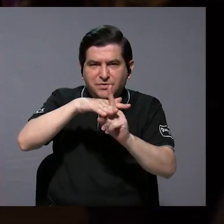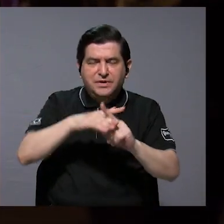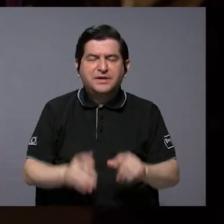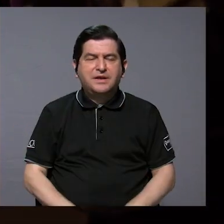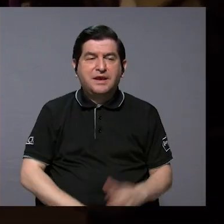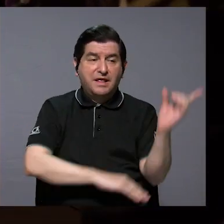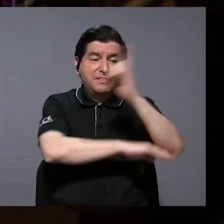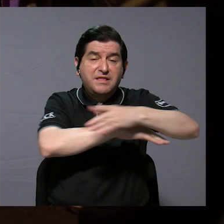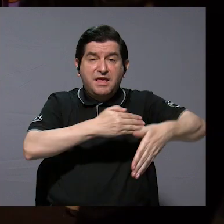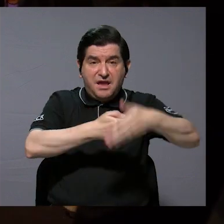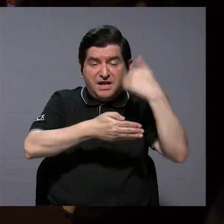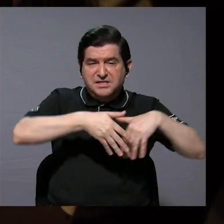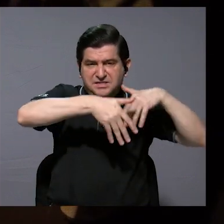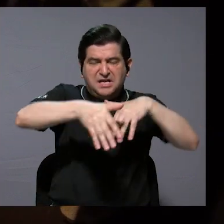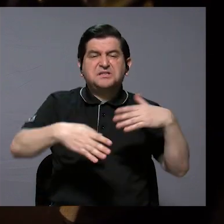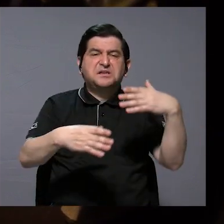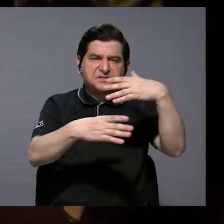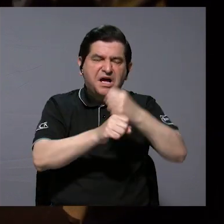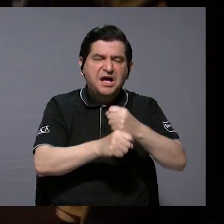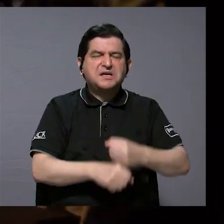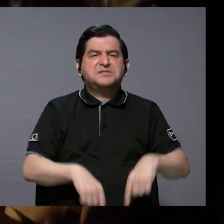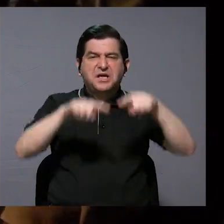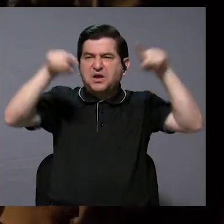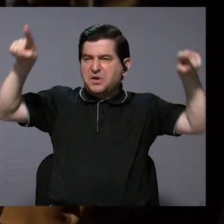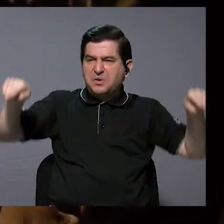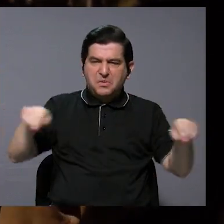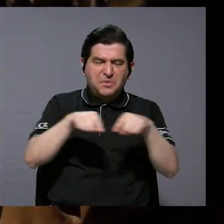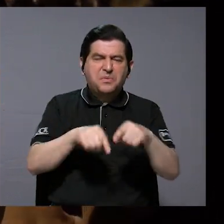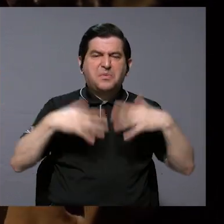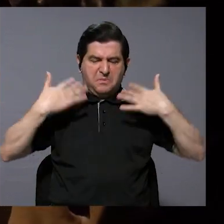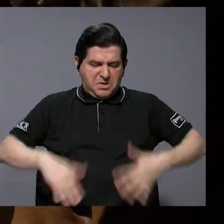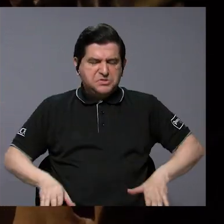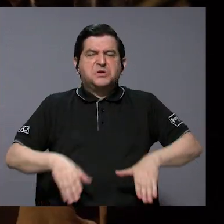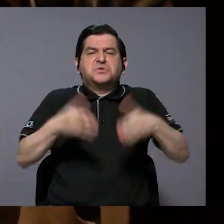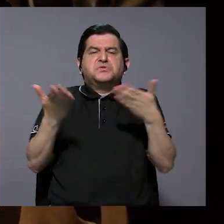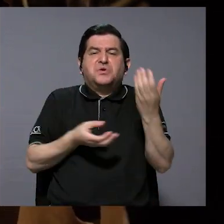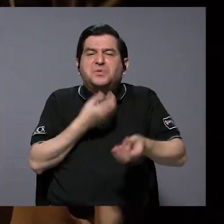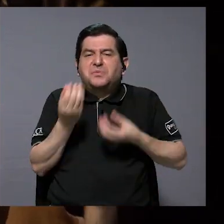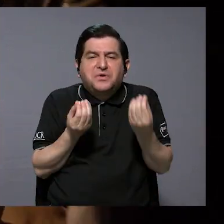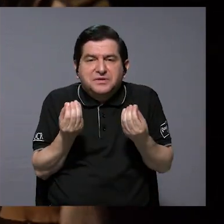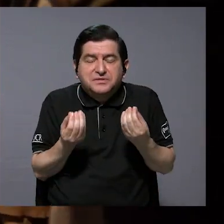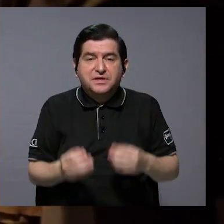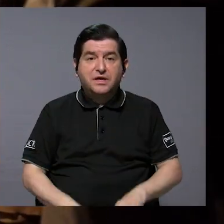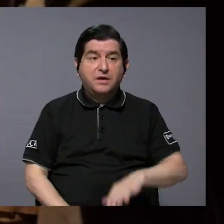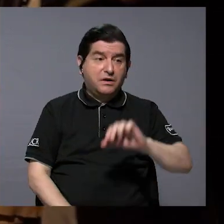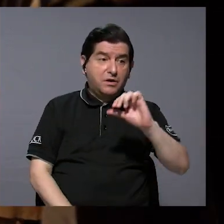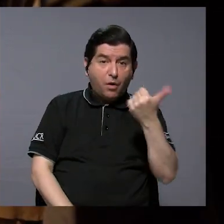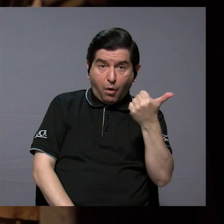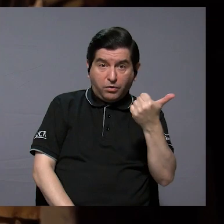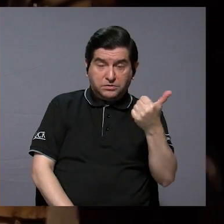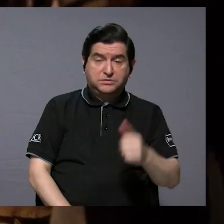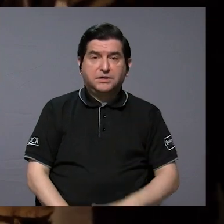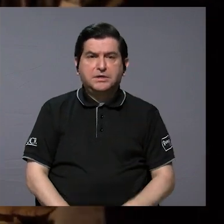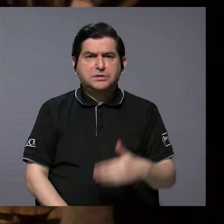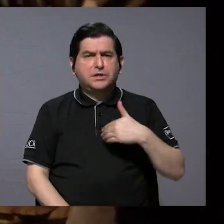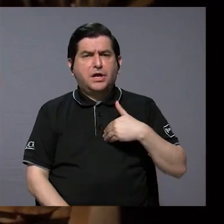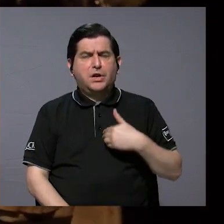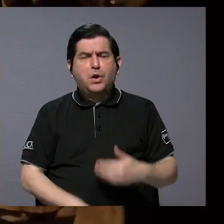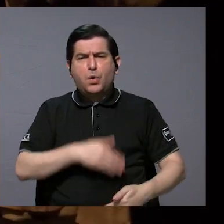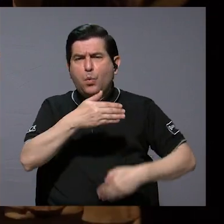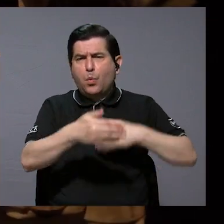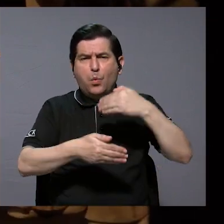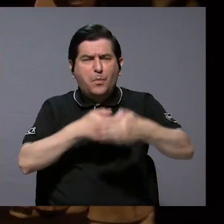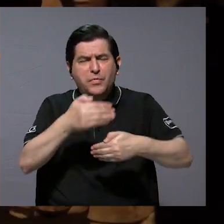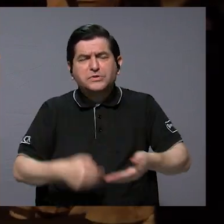cosas han surgido como días antes de la marcha. Bueno, hagamos una pancarta, cómo nos vestimos, qué hacemos. Y otras